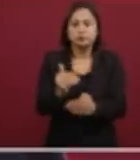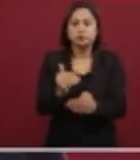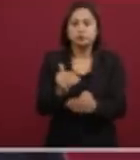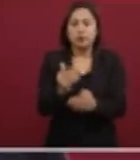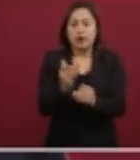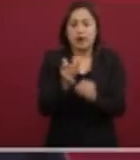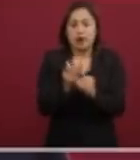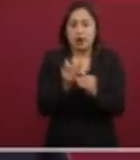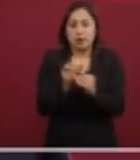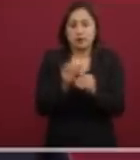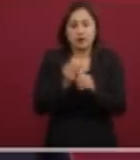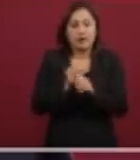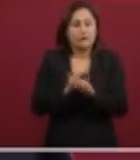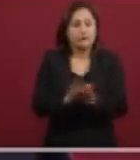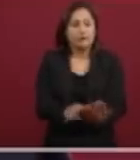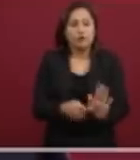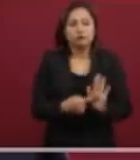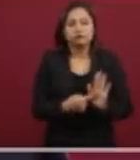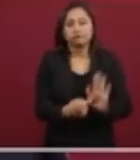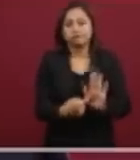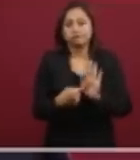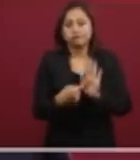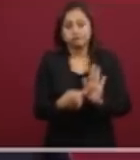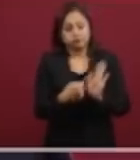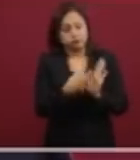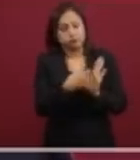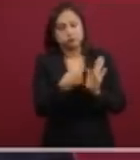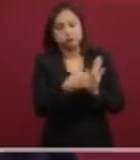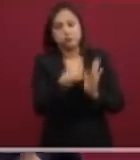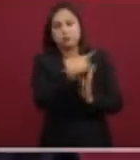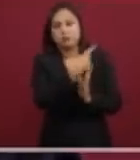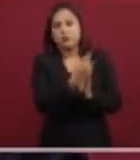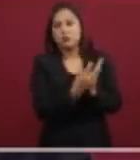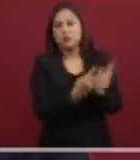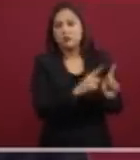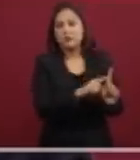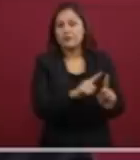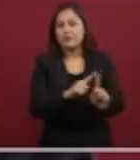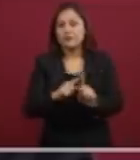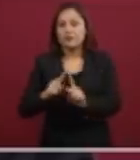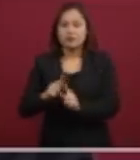informen que existen estos programas. Se hizo un censo,